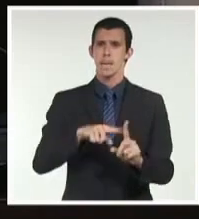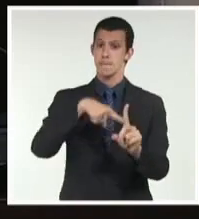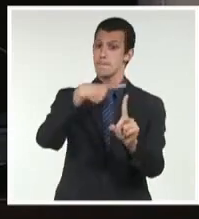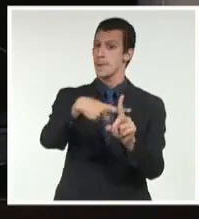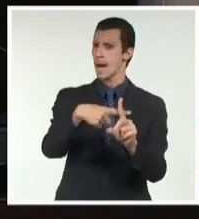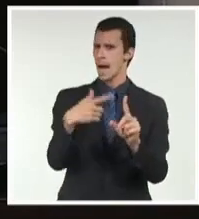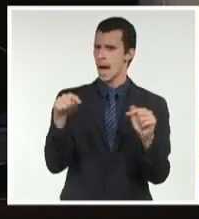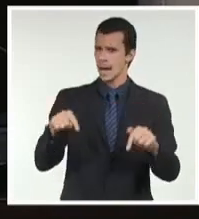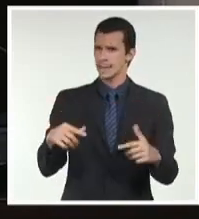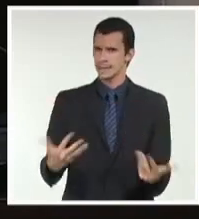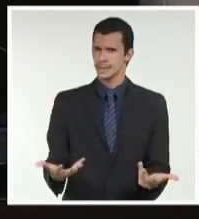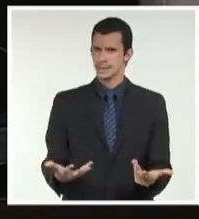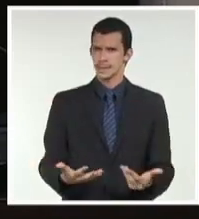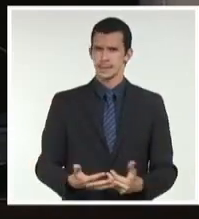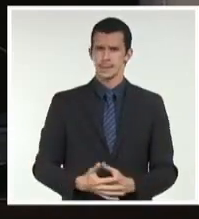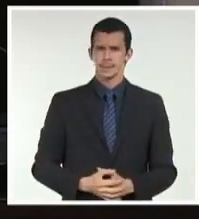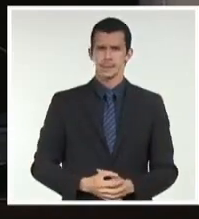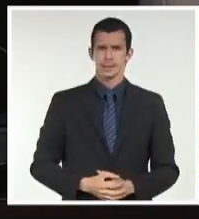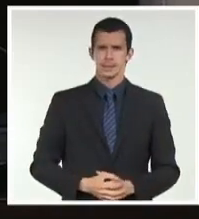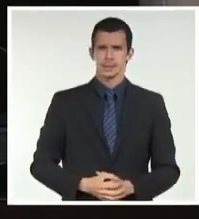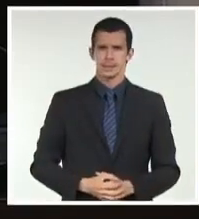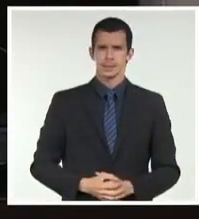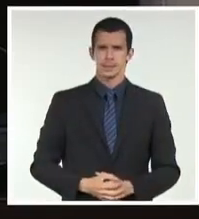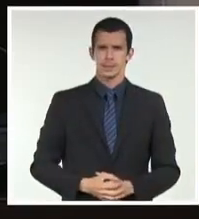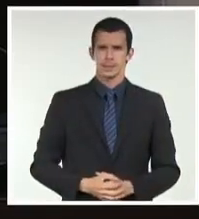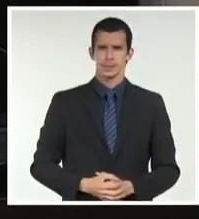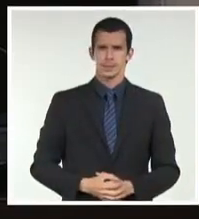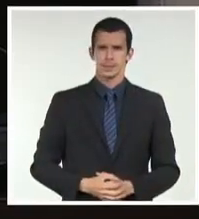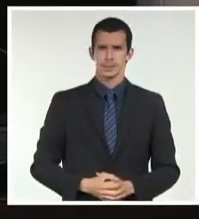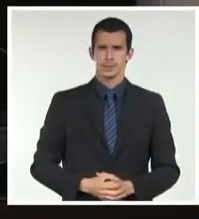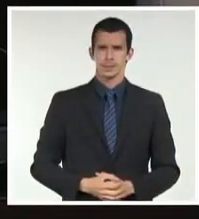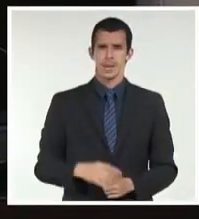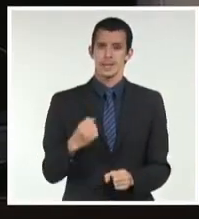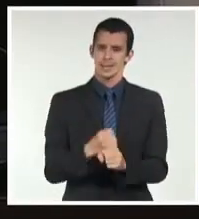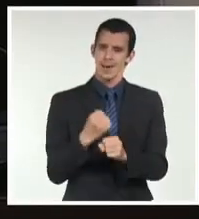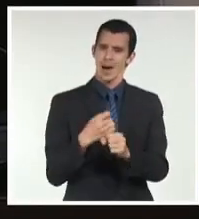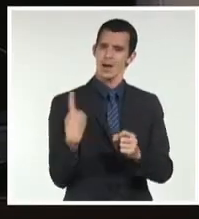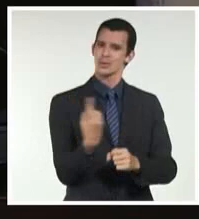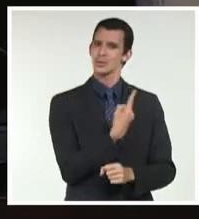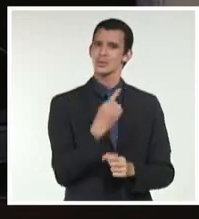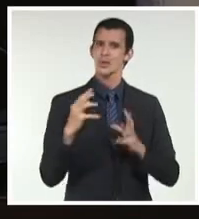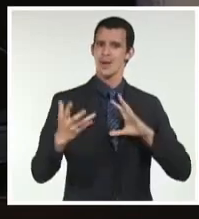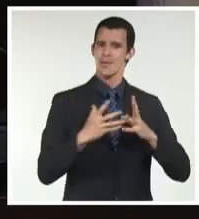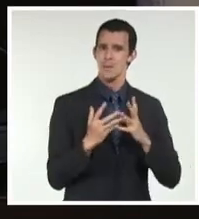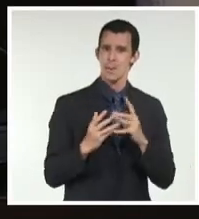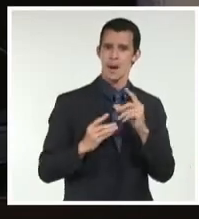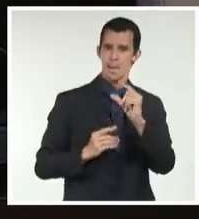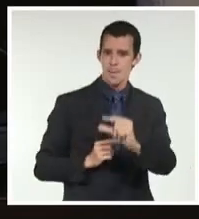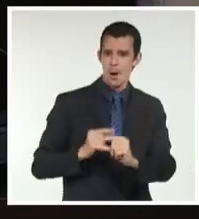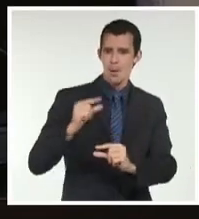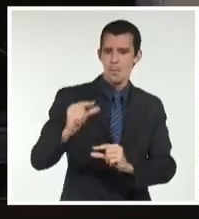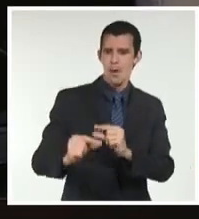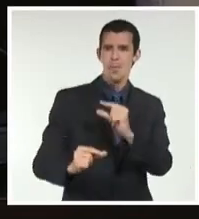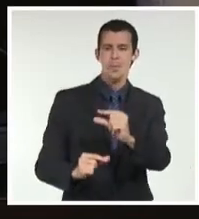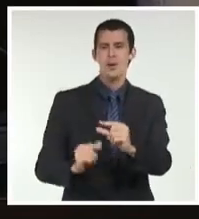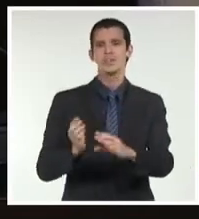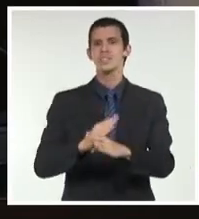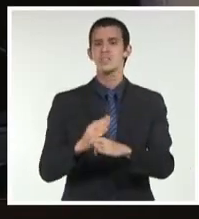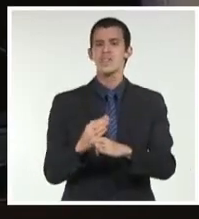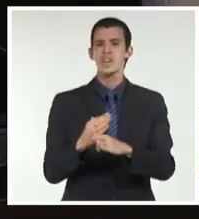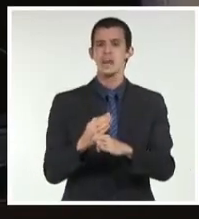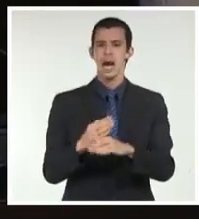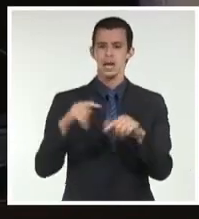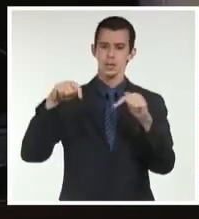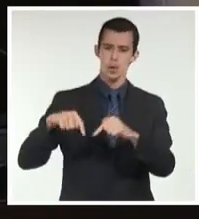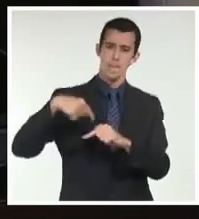que también toda la estrategia que se ha montado no da solución inmediata a estos problemas. Una estrategia bien montada